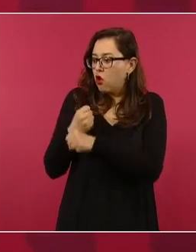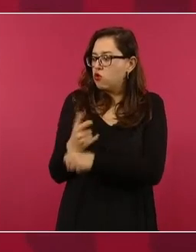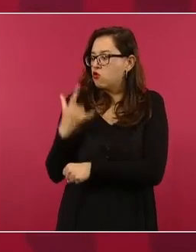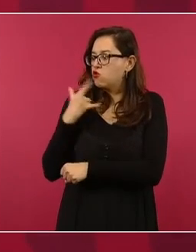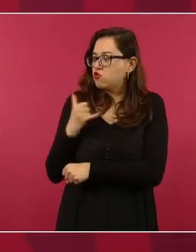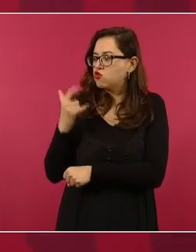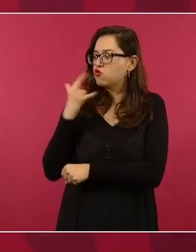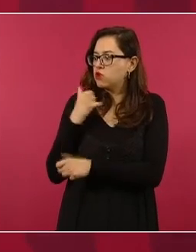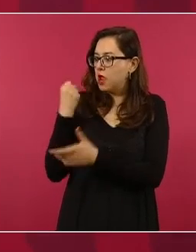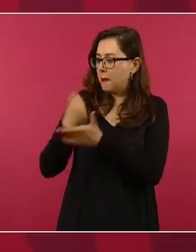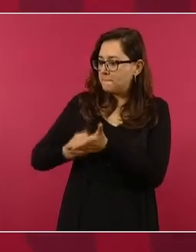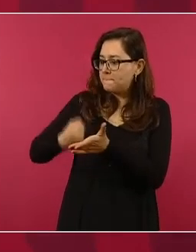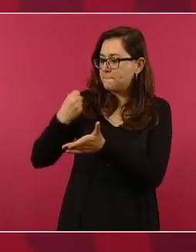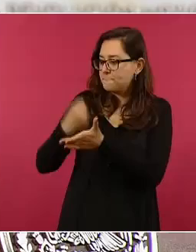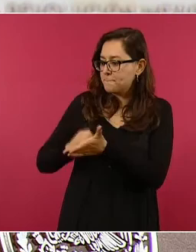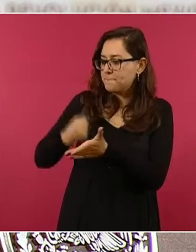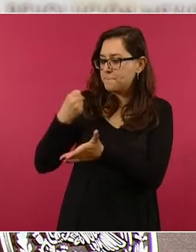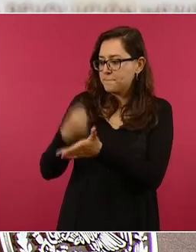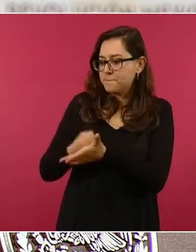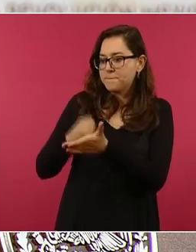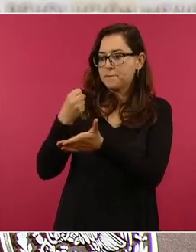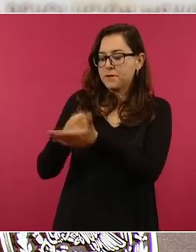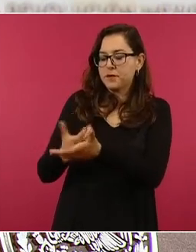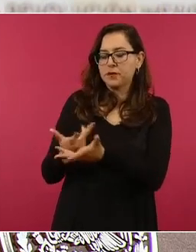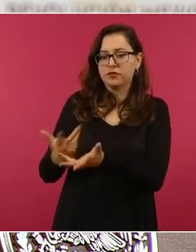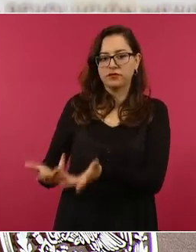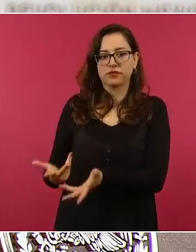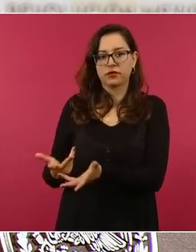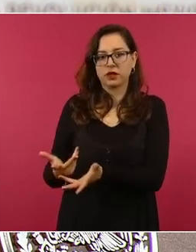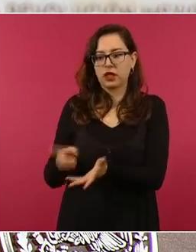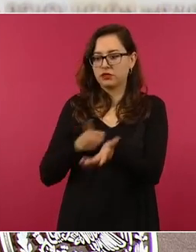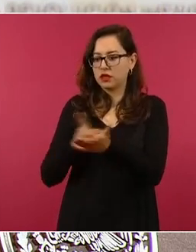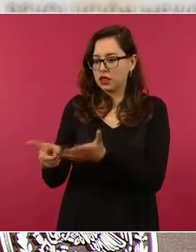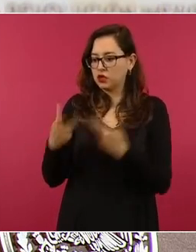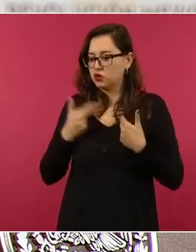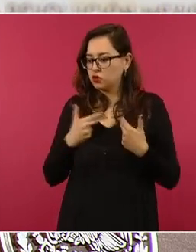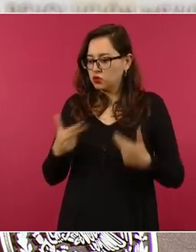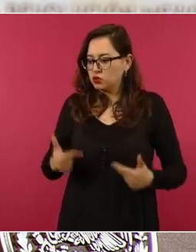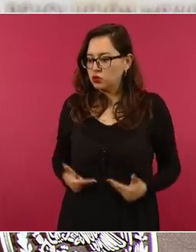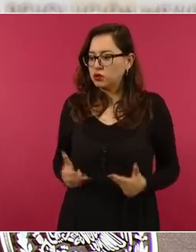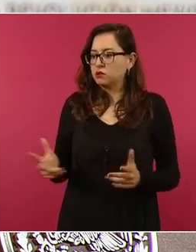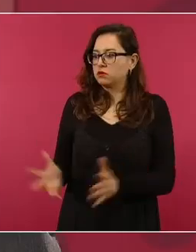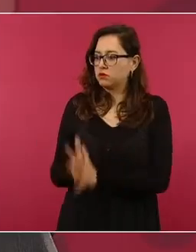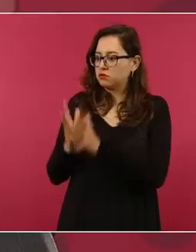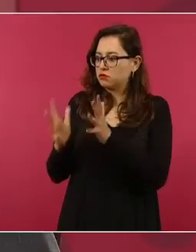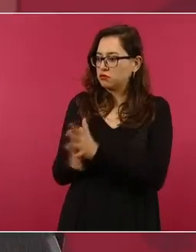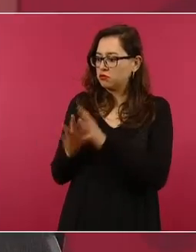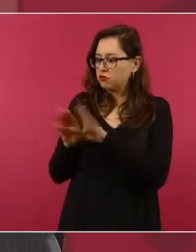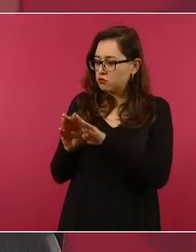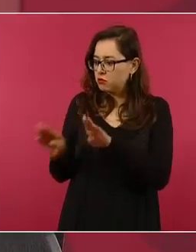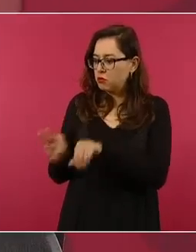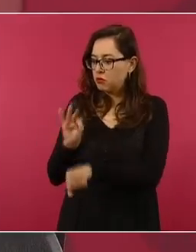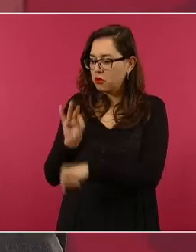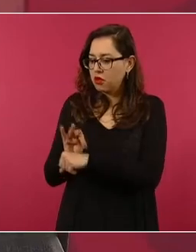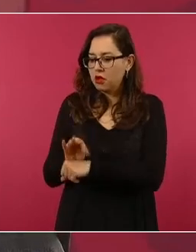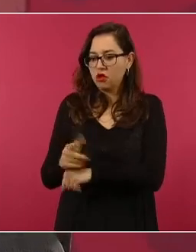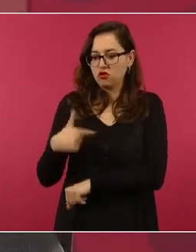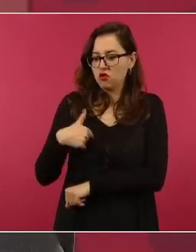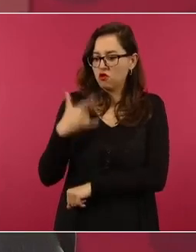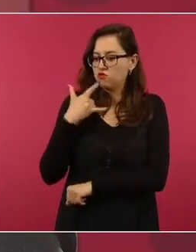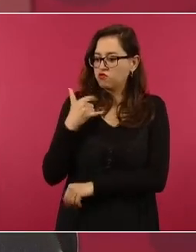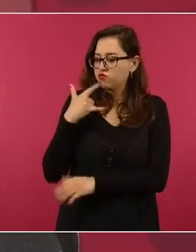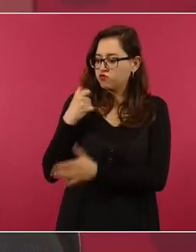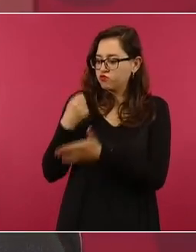defendiendo derechos humanos, defendiendo la democracia, nunca